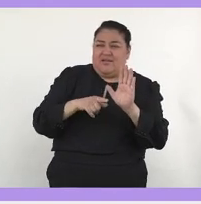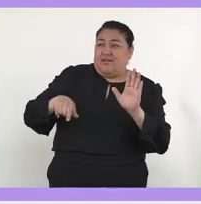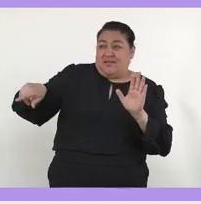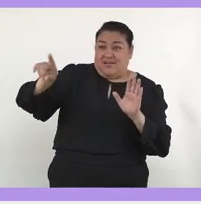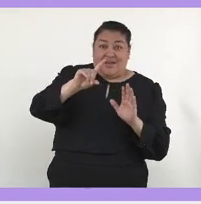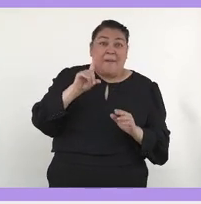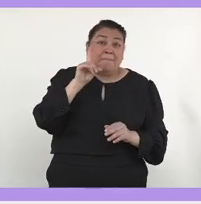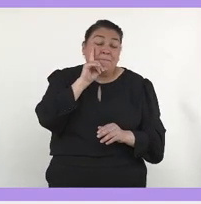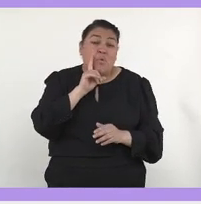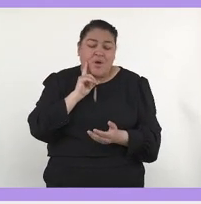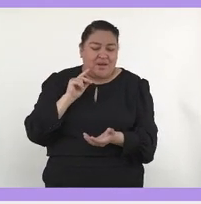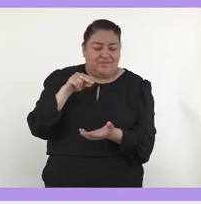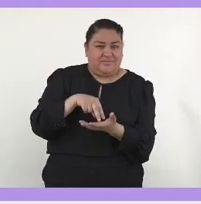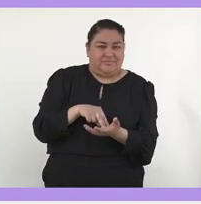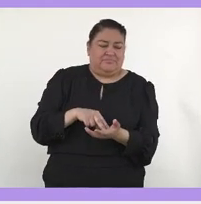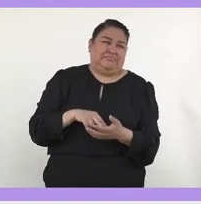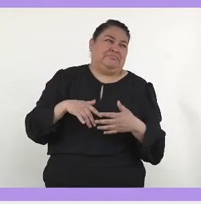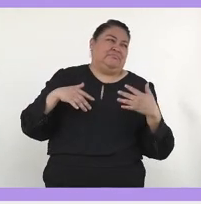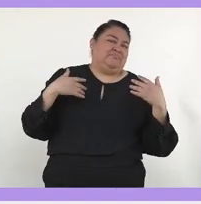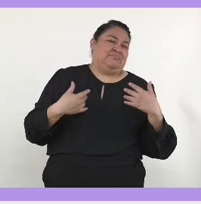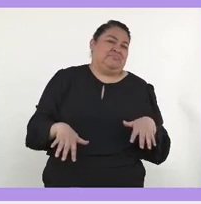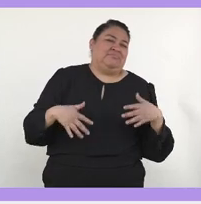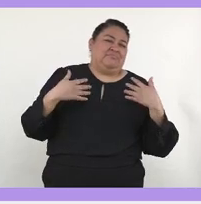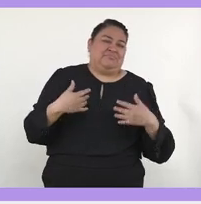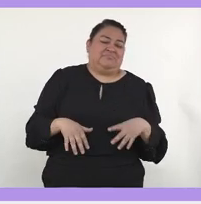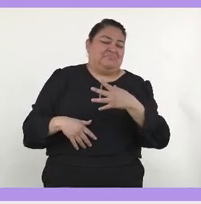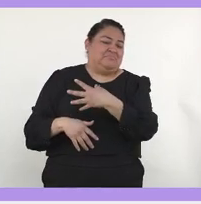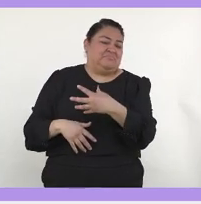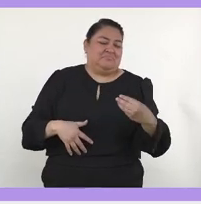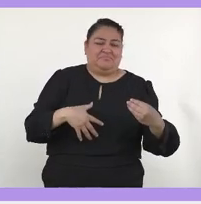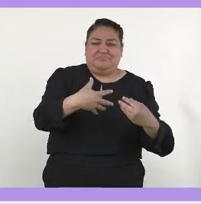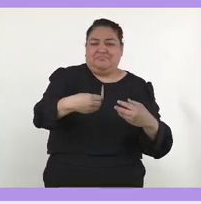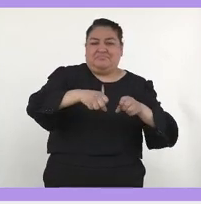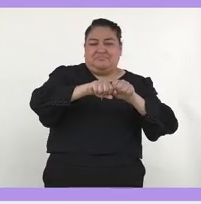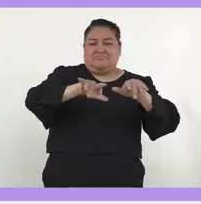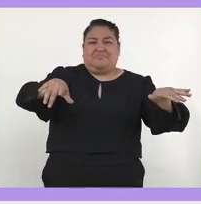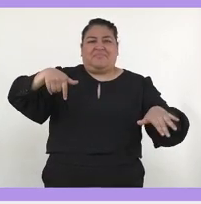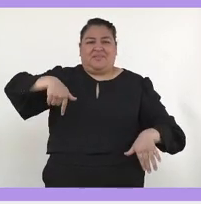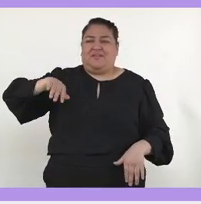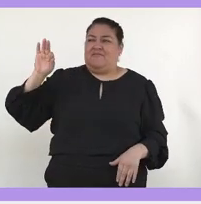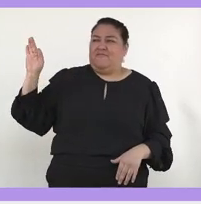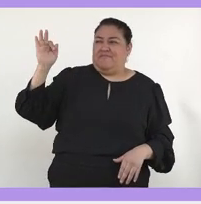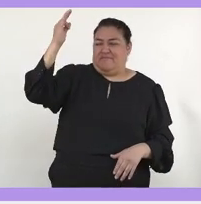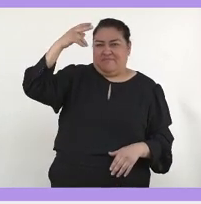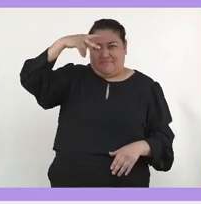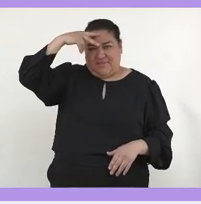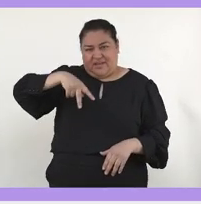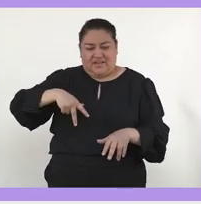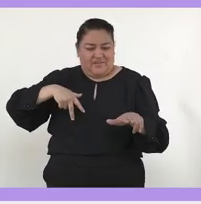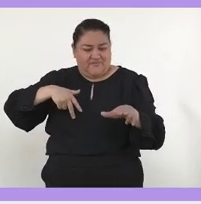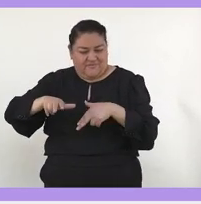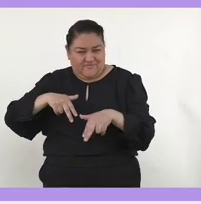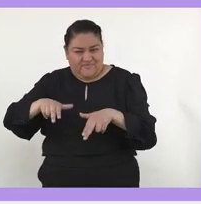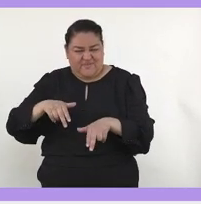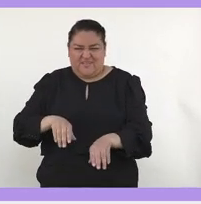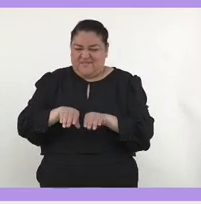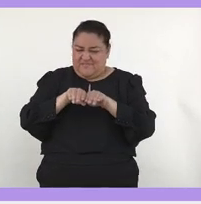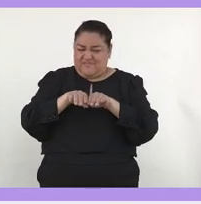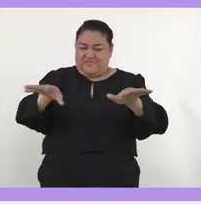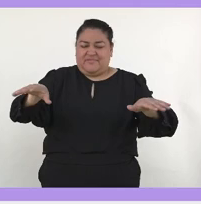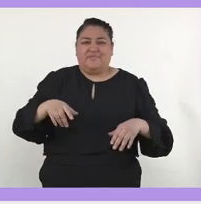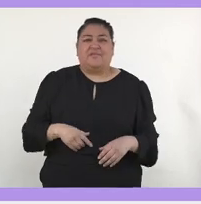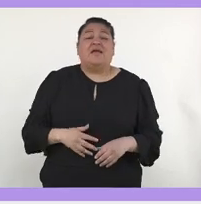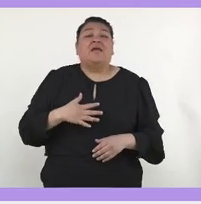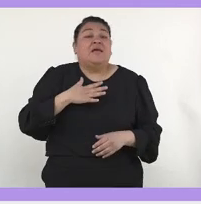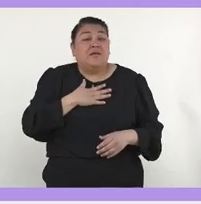y creo que que eso tiene que ser lo que traslademos desde aquí desde la Federación Mexicana de Fútbol lo que yo me encuentro o por lo que